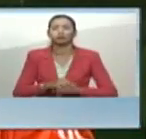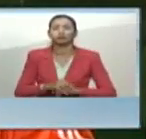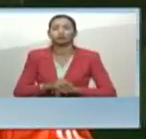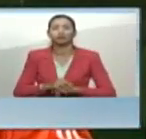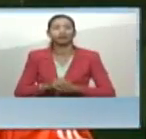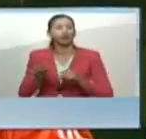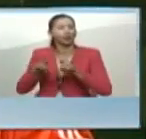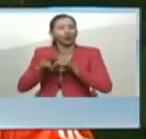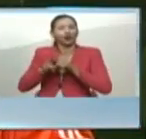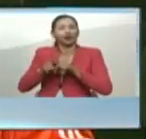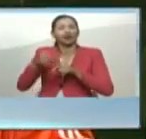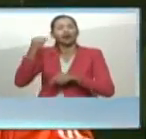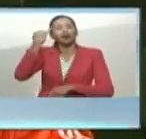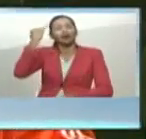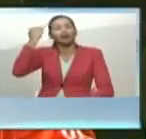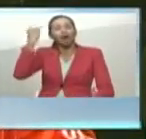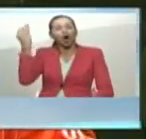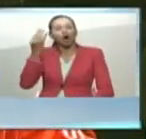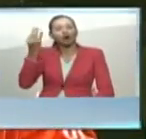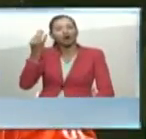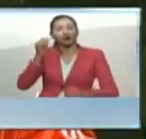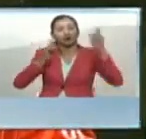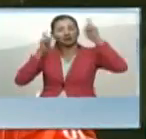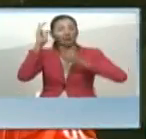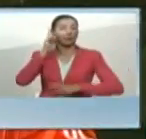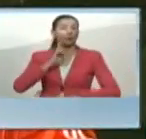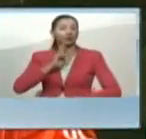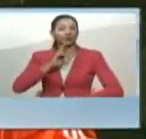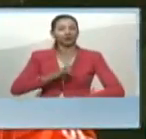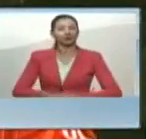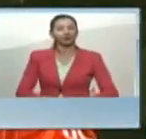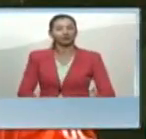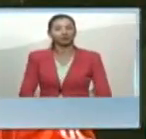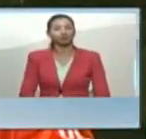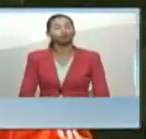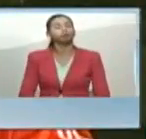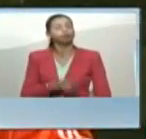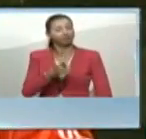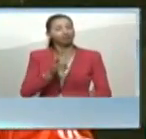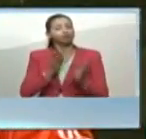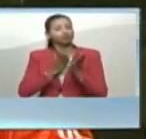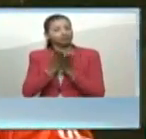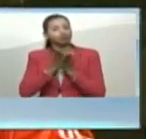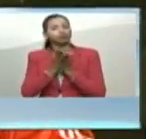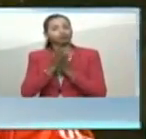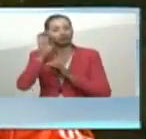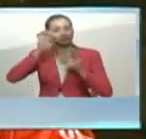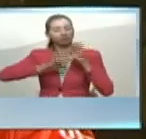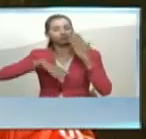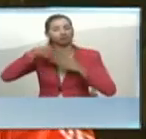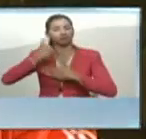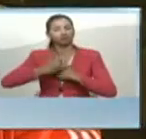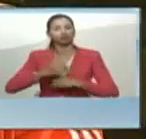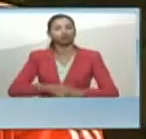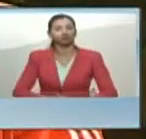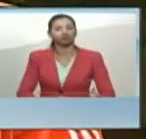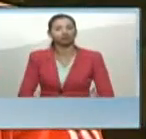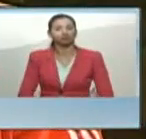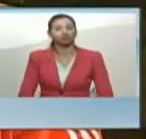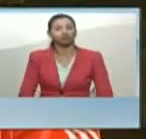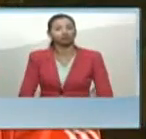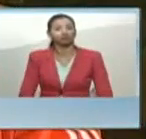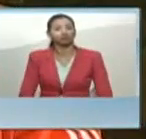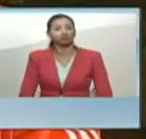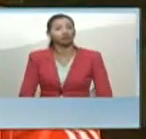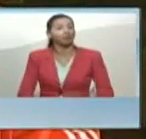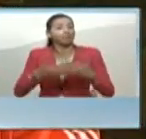bolivariano, chavista. Desde ese punto de vista hay que seguir revisando todos los proyectos. Y tiene que ser el